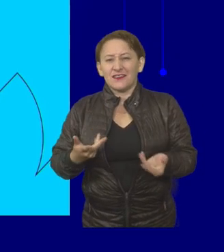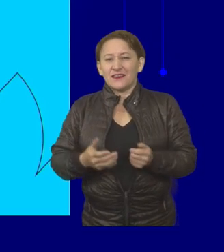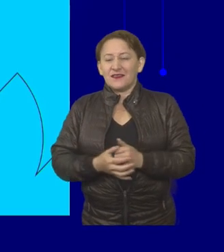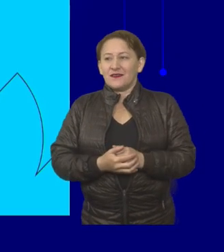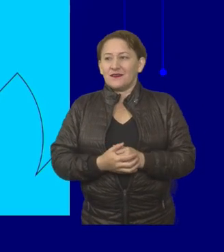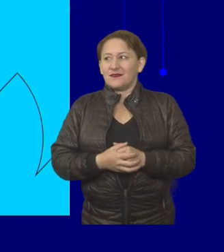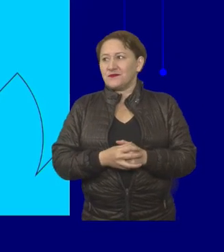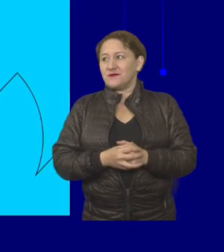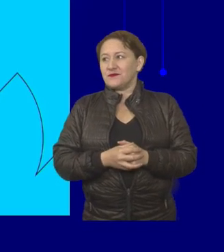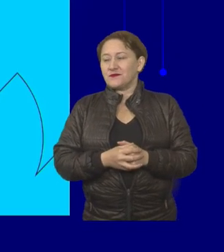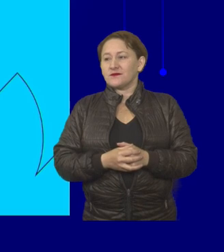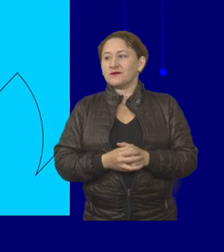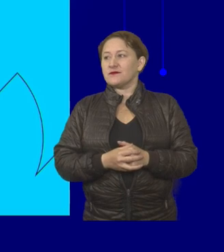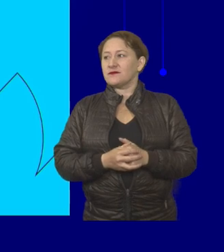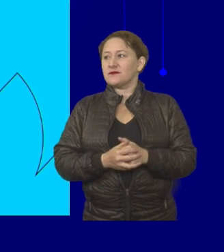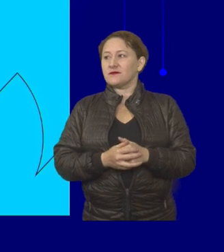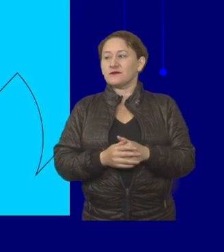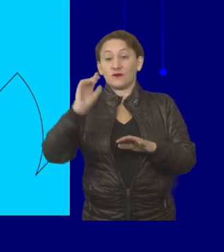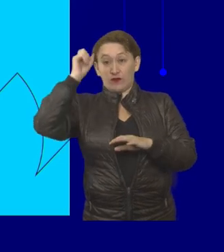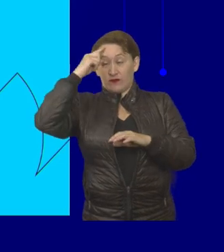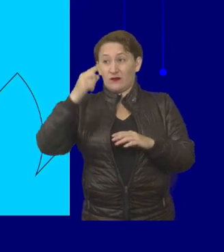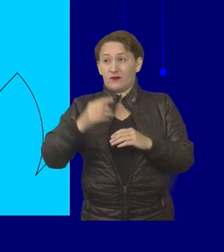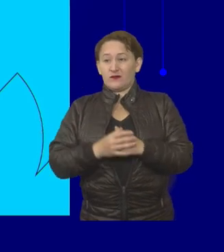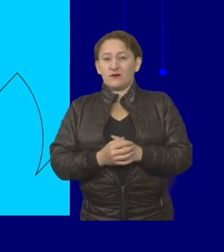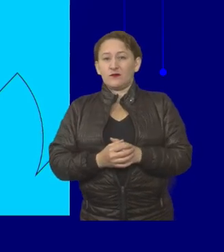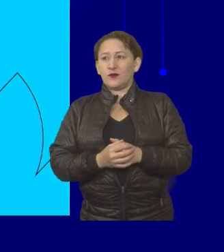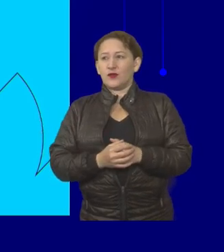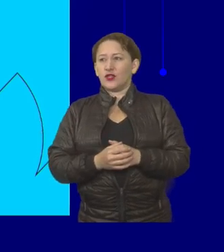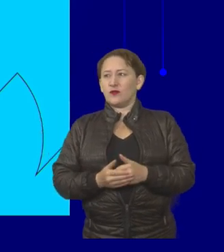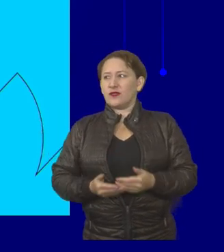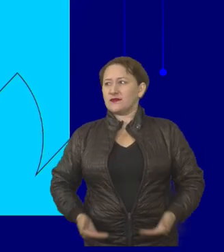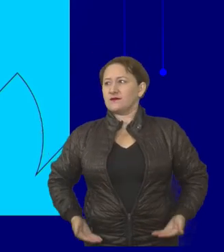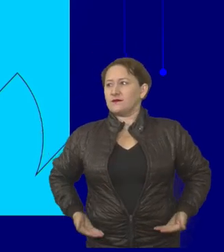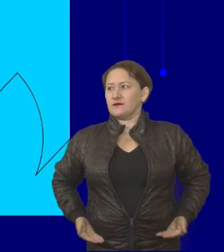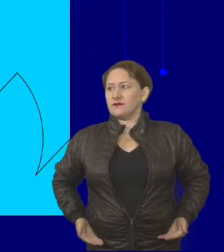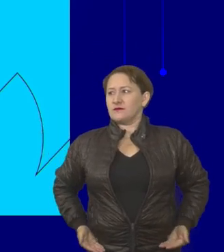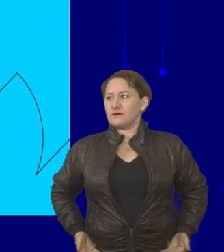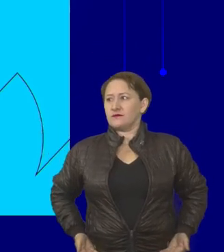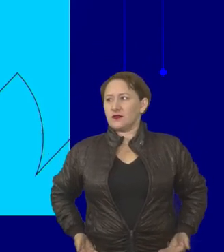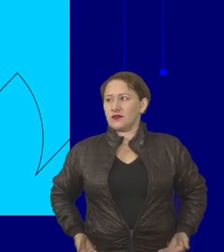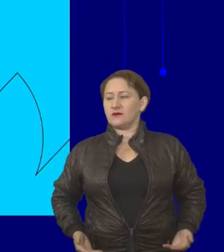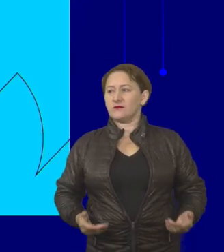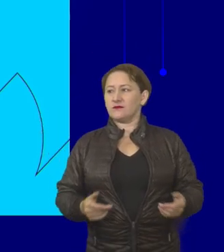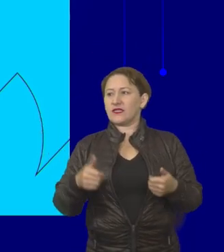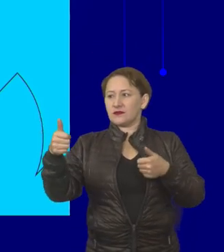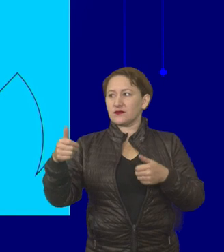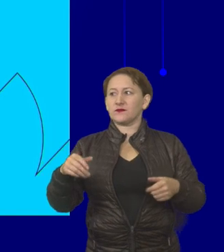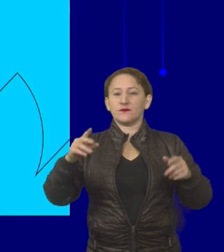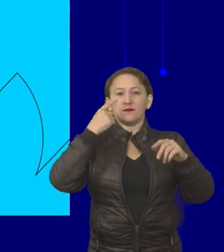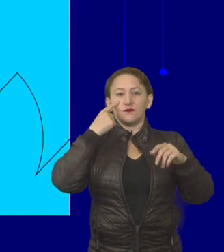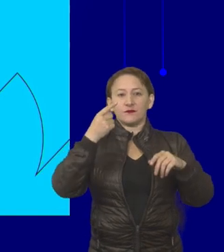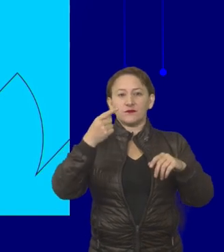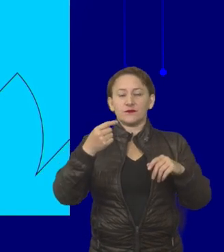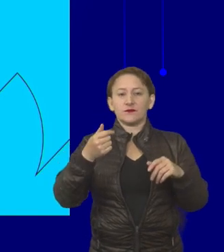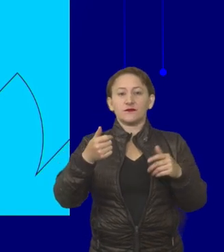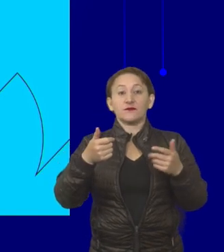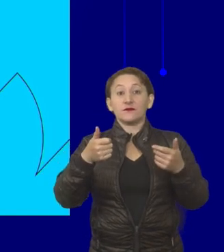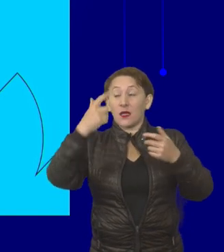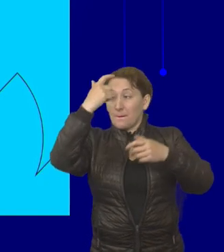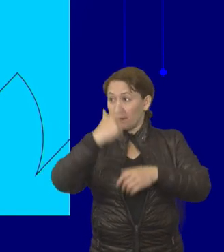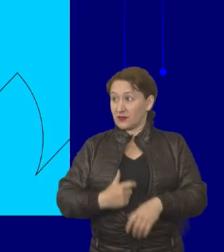cuando el gobierno nacional, y es que ahí entran otro tipo de cosas, como cuando uno como